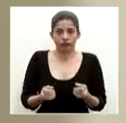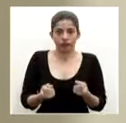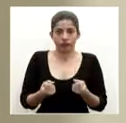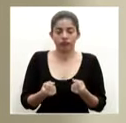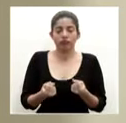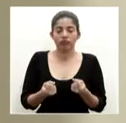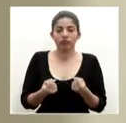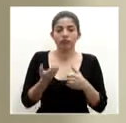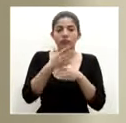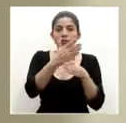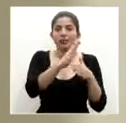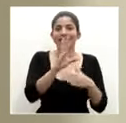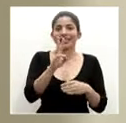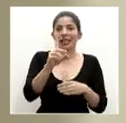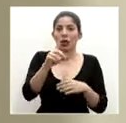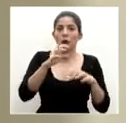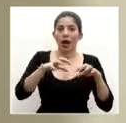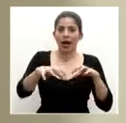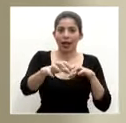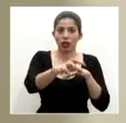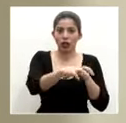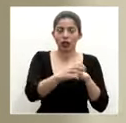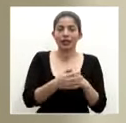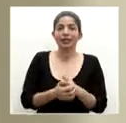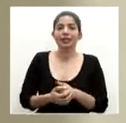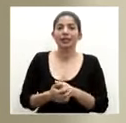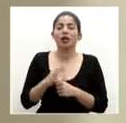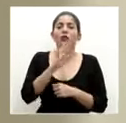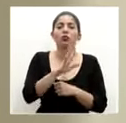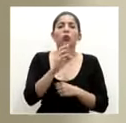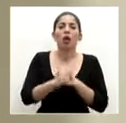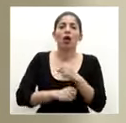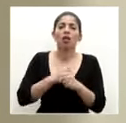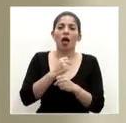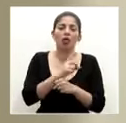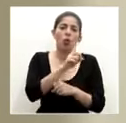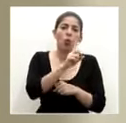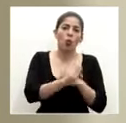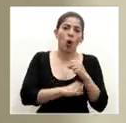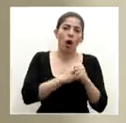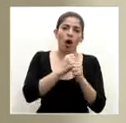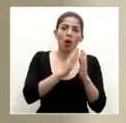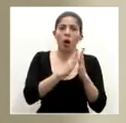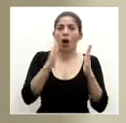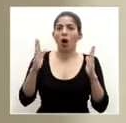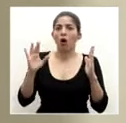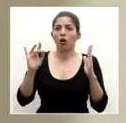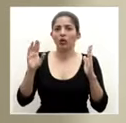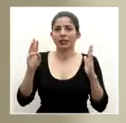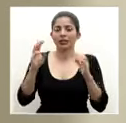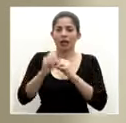recuperación, distribuidos en 61 cantones. El rango de edad va desde el año hasta los 86 años.